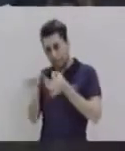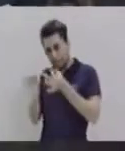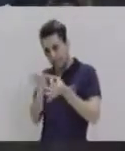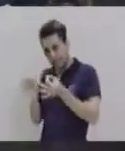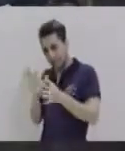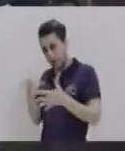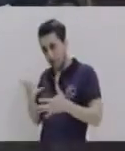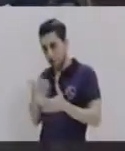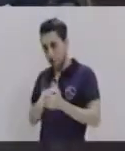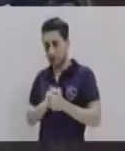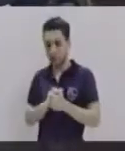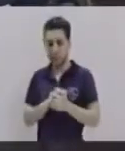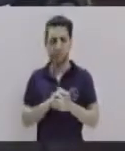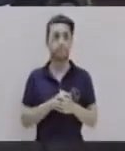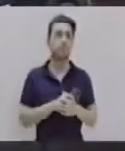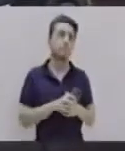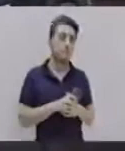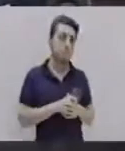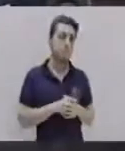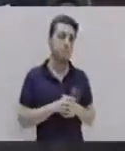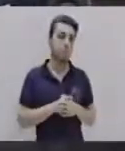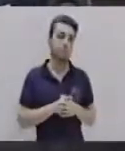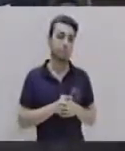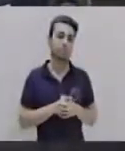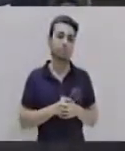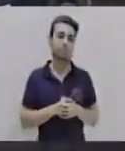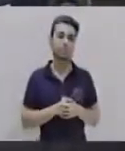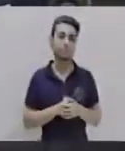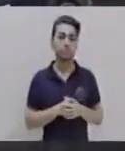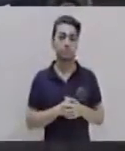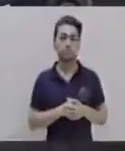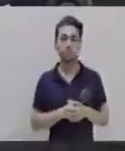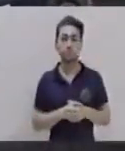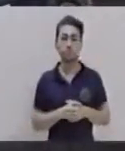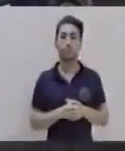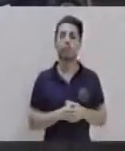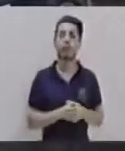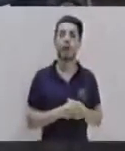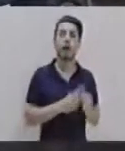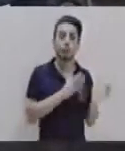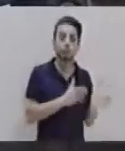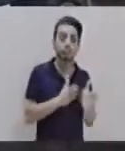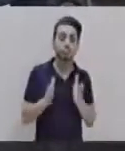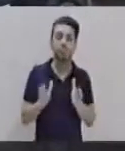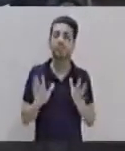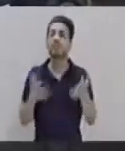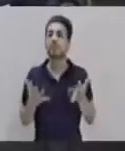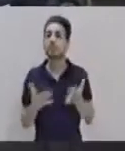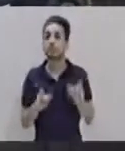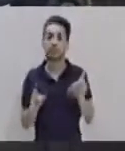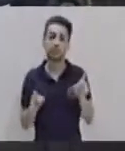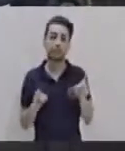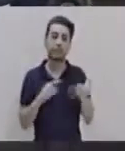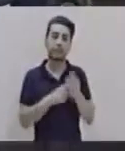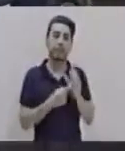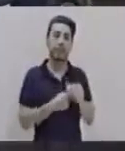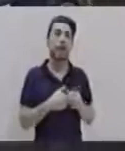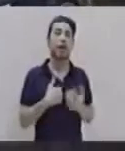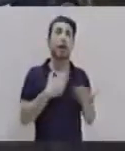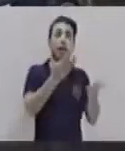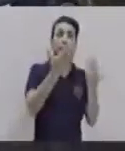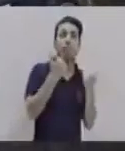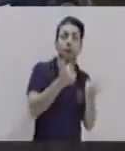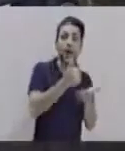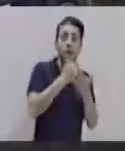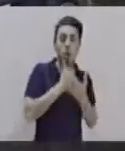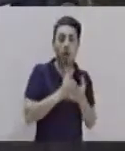especificar esa ayuda que ellos nos brindan? Pues vamos primero el proceso no es como venir y voy a pedir ayuda